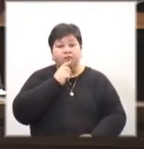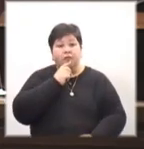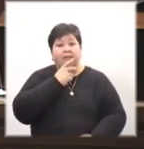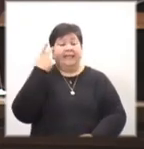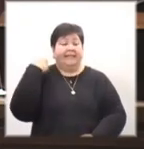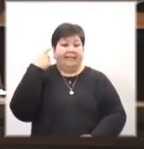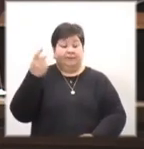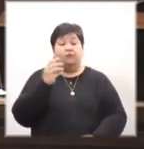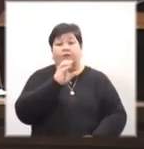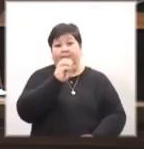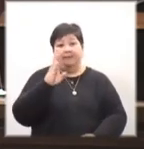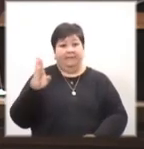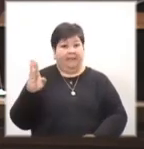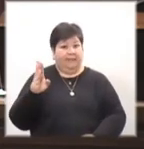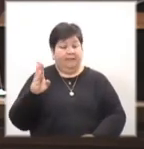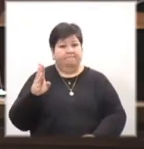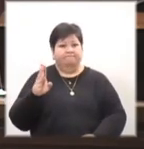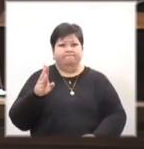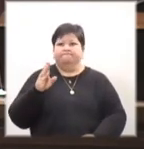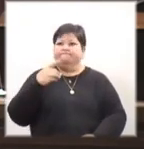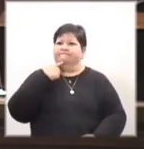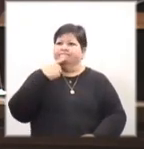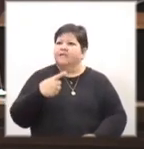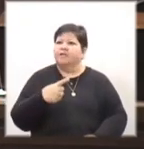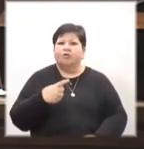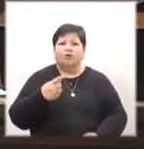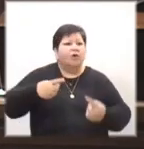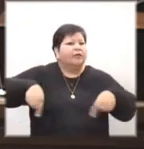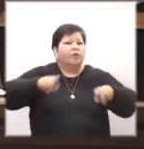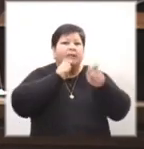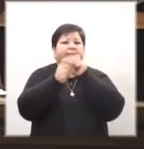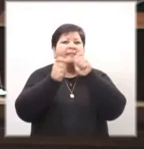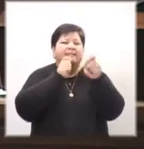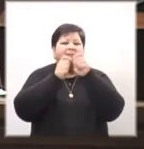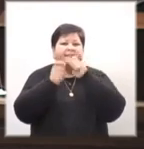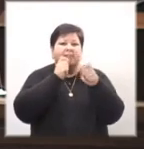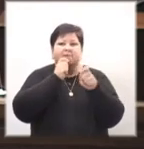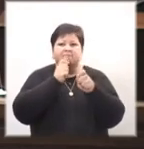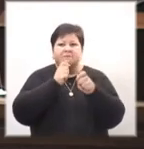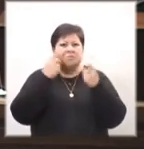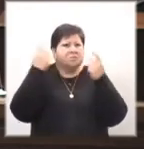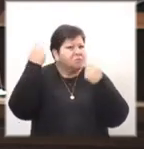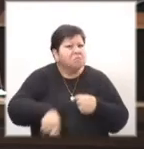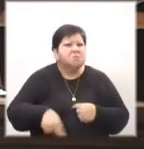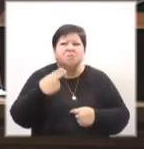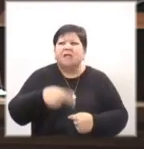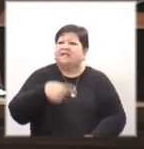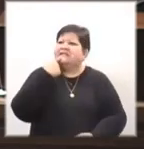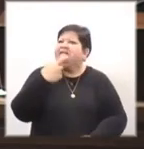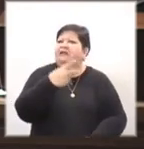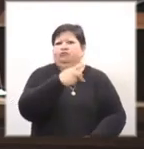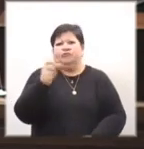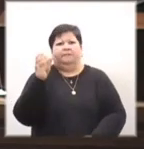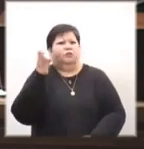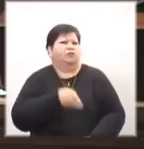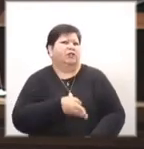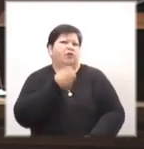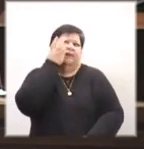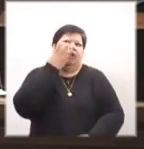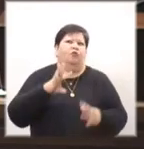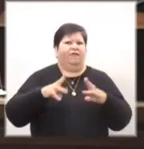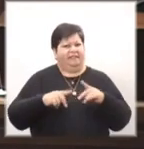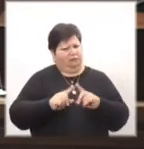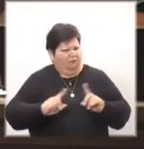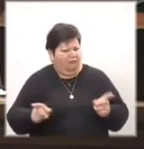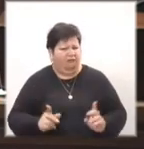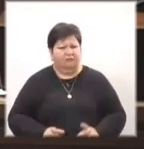de la APP fue categórico en afirmar en rueda de prensa que nadie aseguró nunca que el 100% va a tener una mejor jubilación,